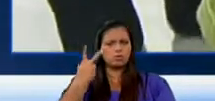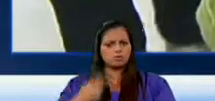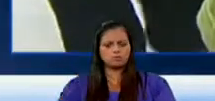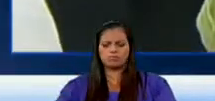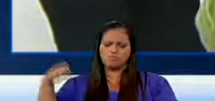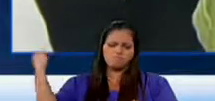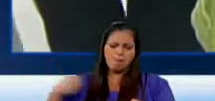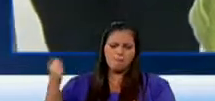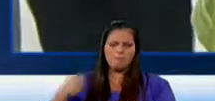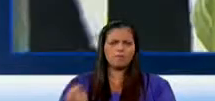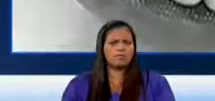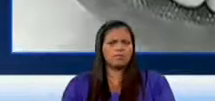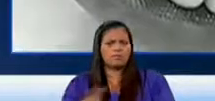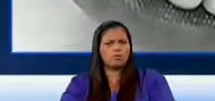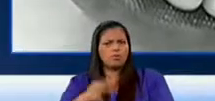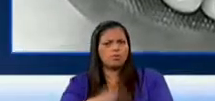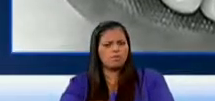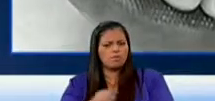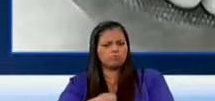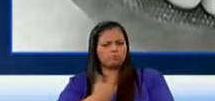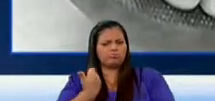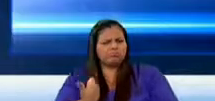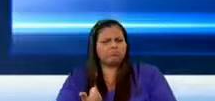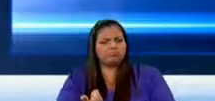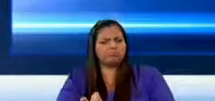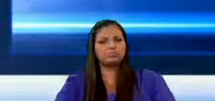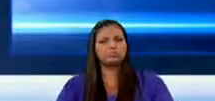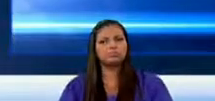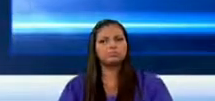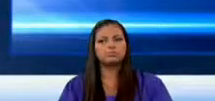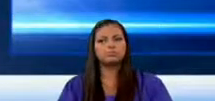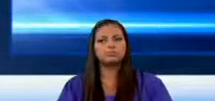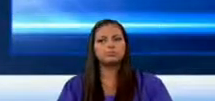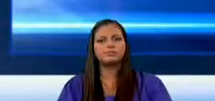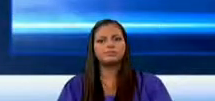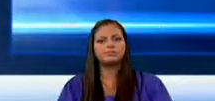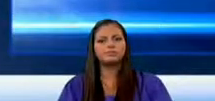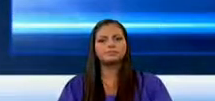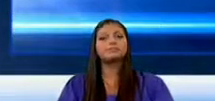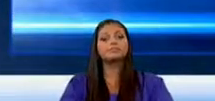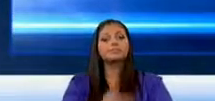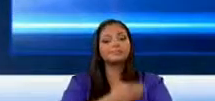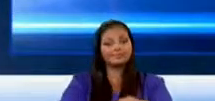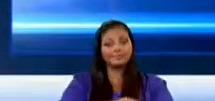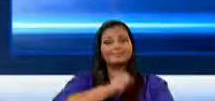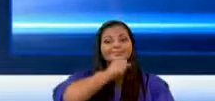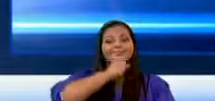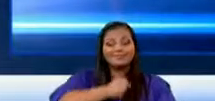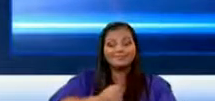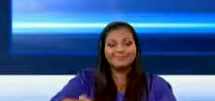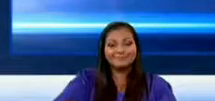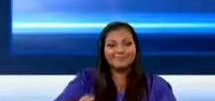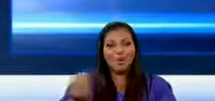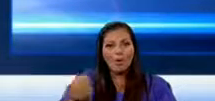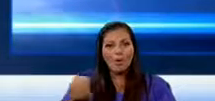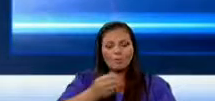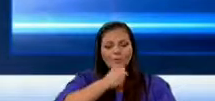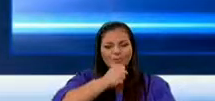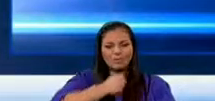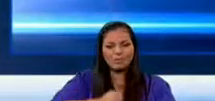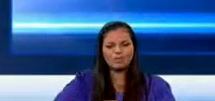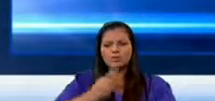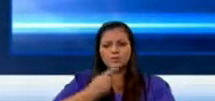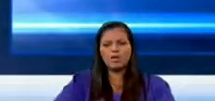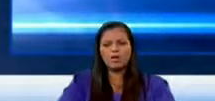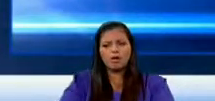sobrepasó ahí. Y no solo por eso, supuesto. Hugo, sino que ya lo que decía el abuelito es que en otras ocasiones ya lo había por eso hecho le digo, y que cuando él y cuando